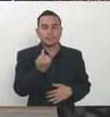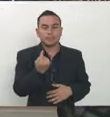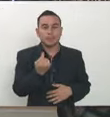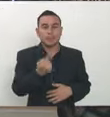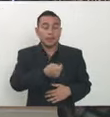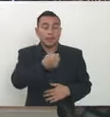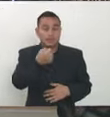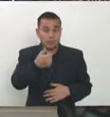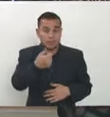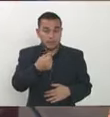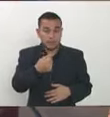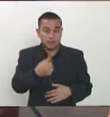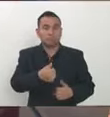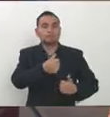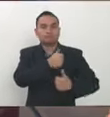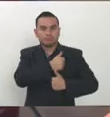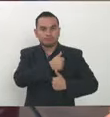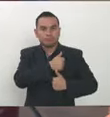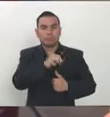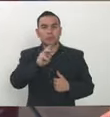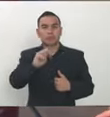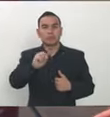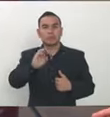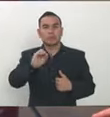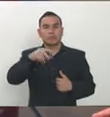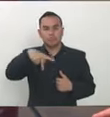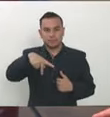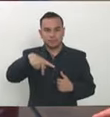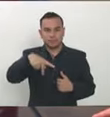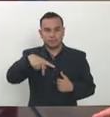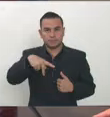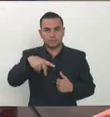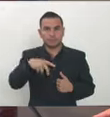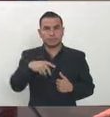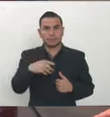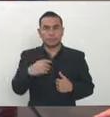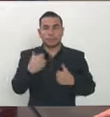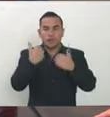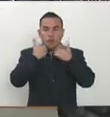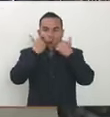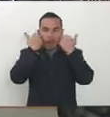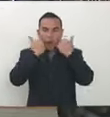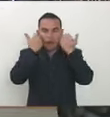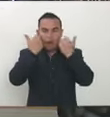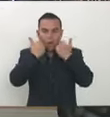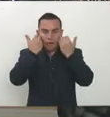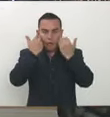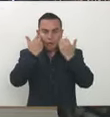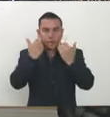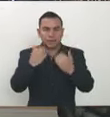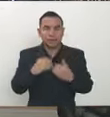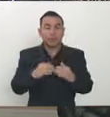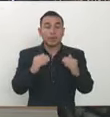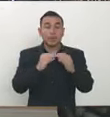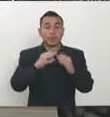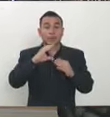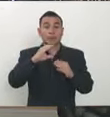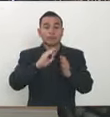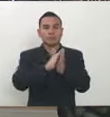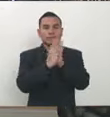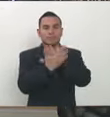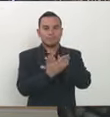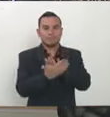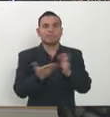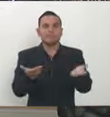Policía Nacional Civil, de la Fuerza Armada, del MOP, del INJUVE, de CIFCO, de otras instituciones que también han